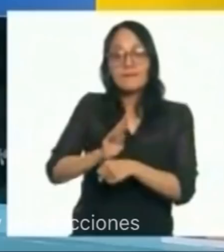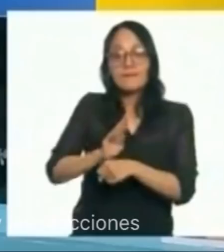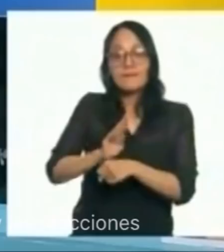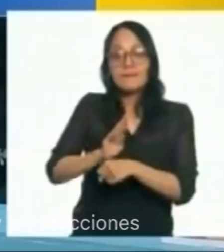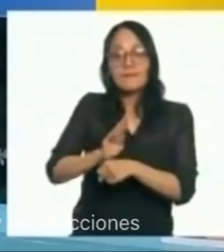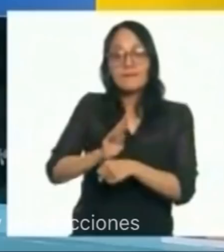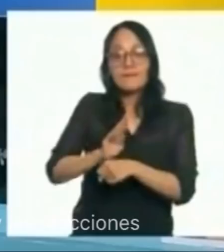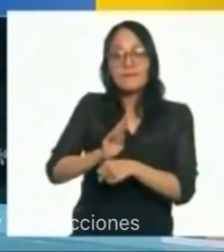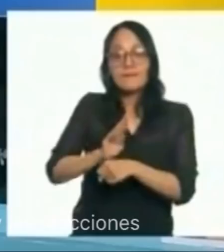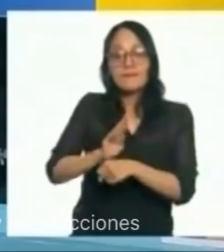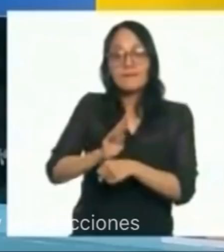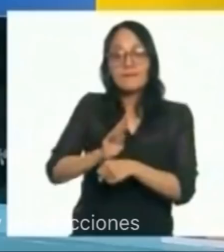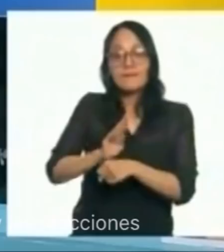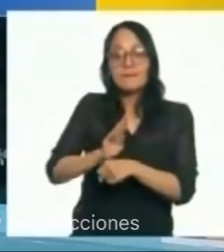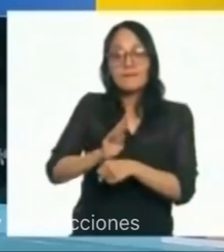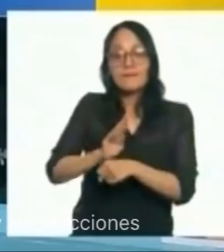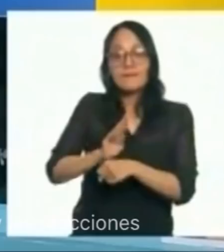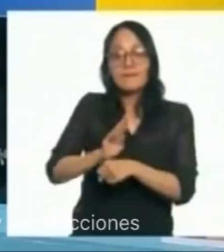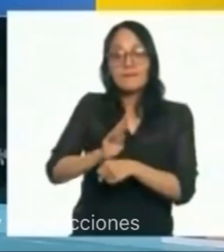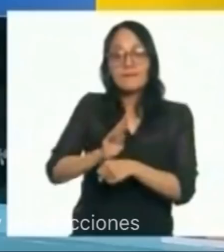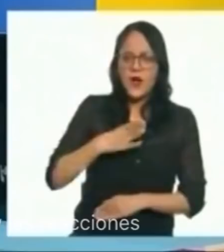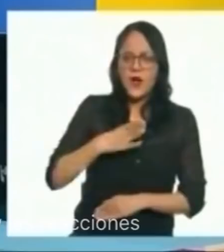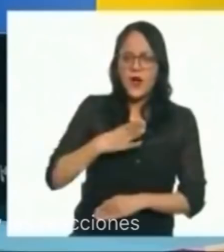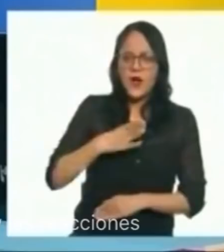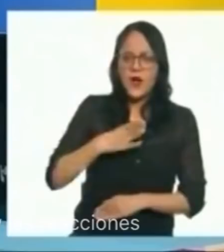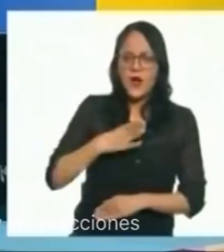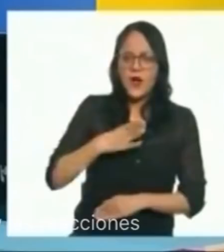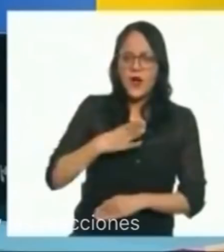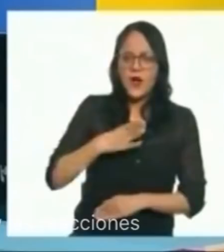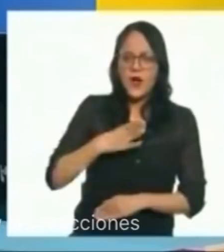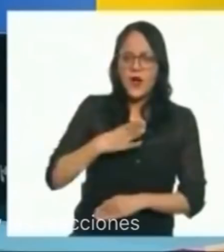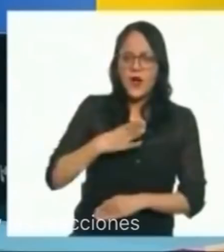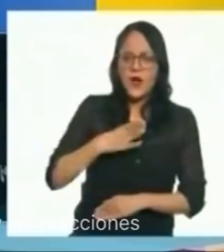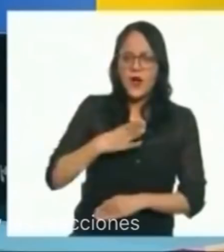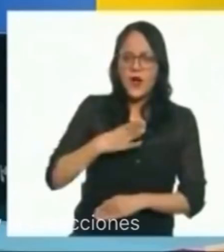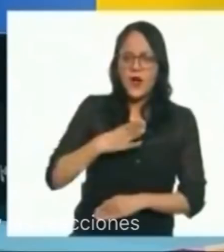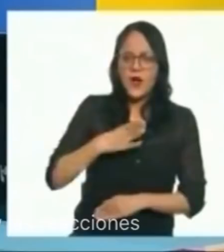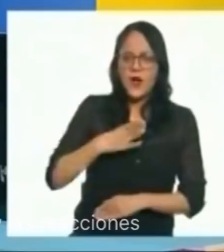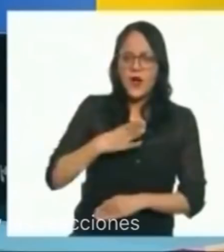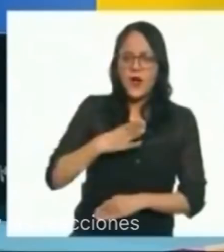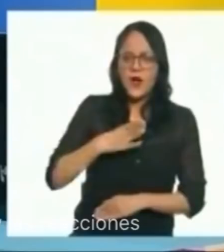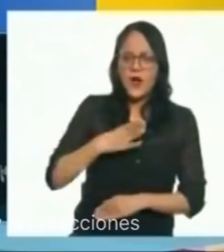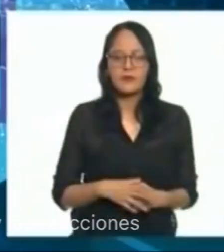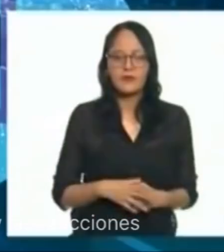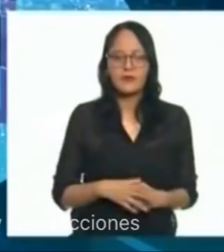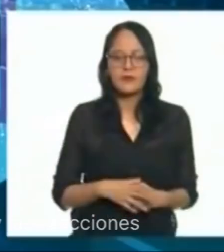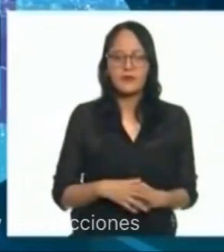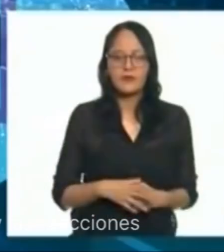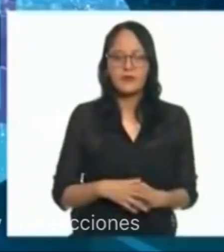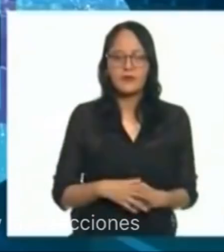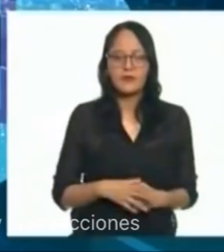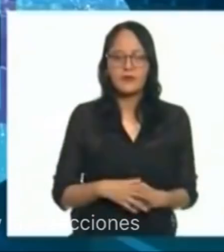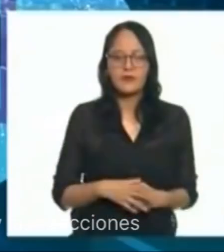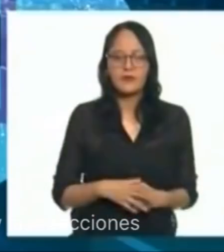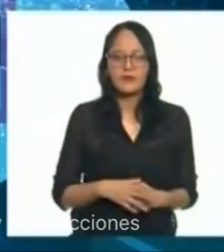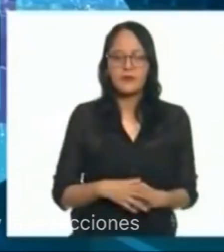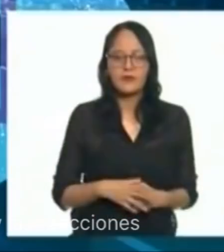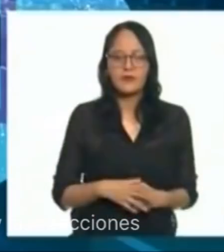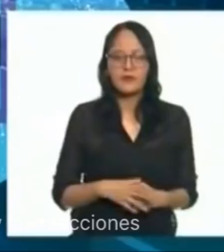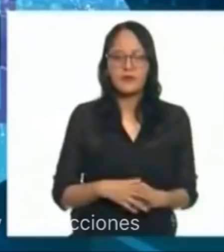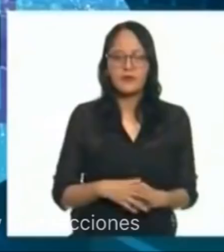sus tíos, sus abuelos o sus bisabuelos, sobre cómo era su ciudad cuando eran jóvenes, y ni hablar de cómo era el país. Tenemos por ejemplo la